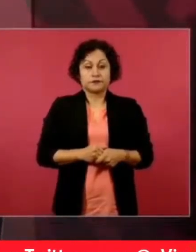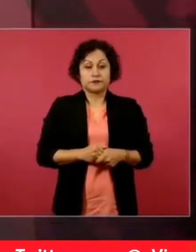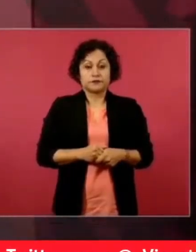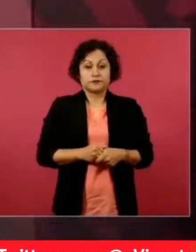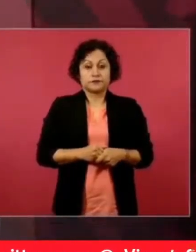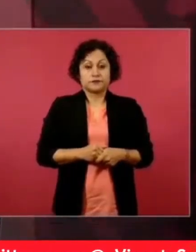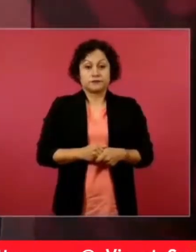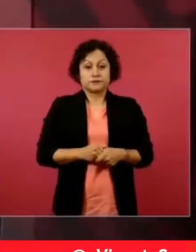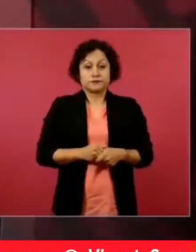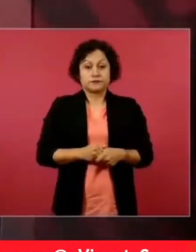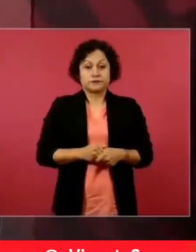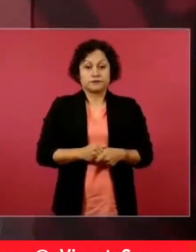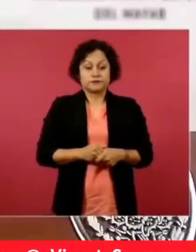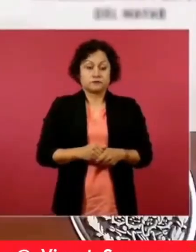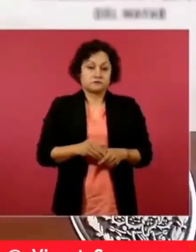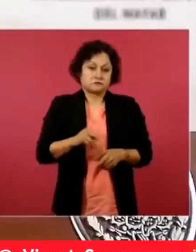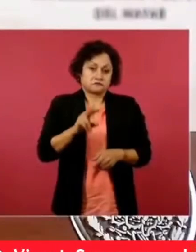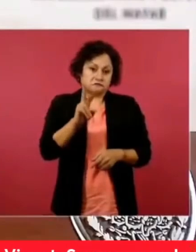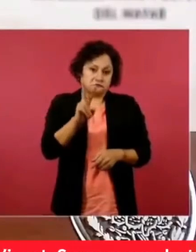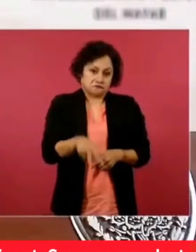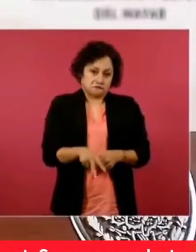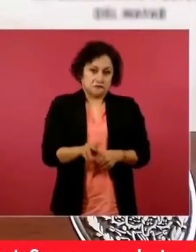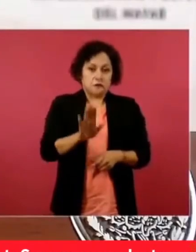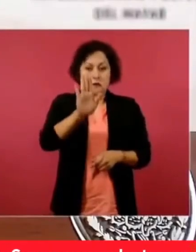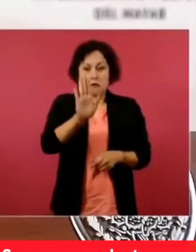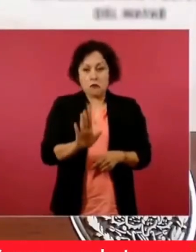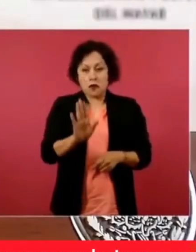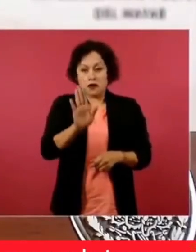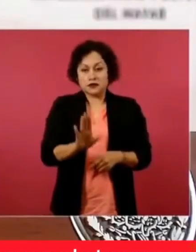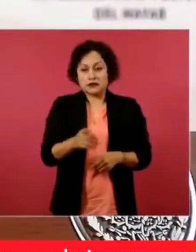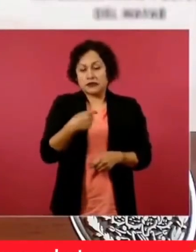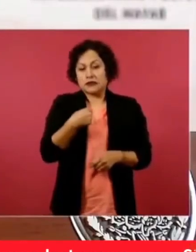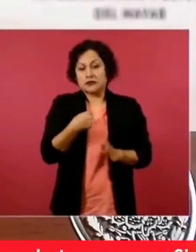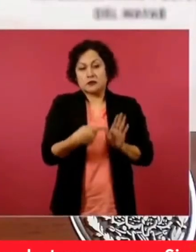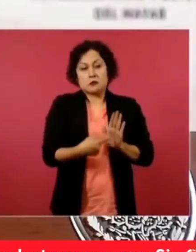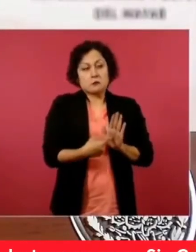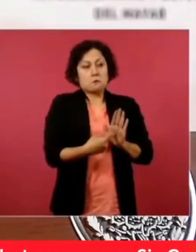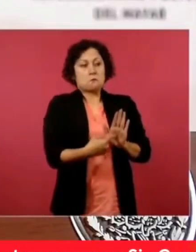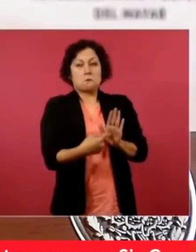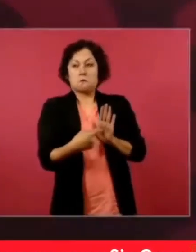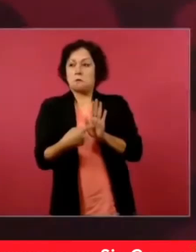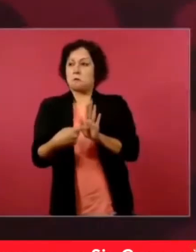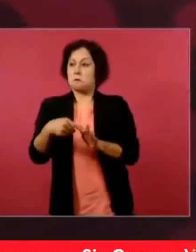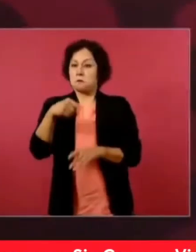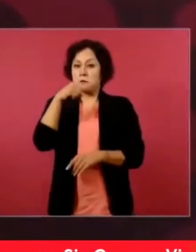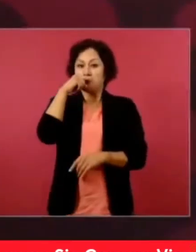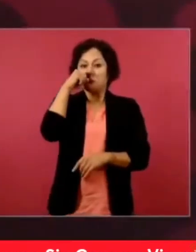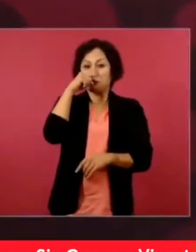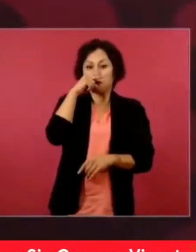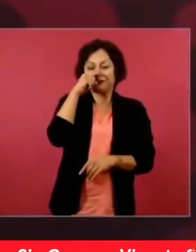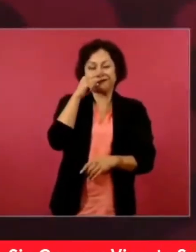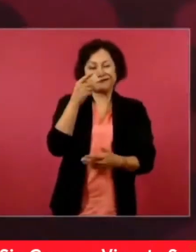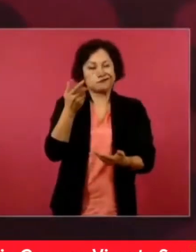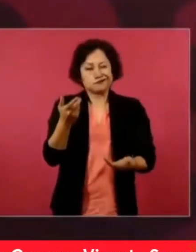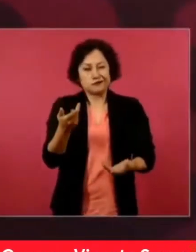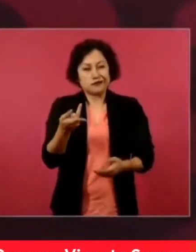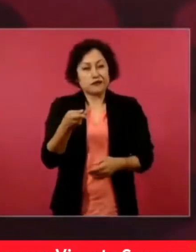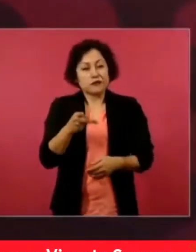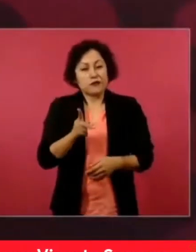muy tira aceite, pero a veces